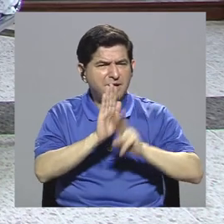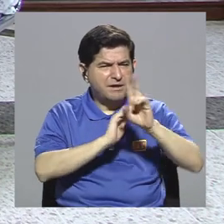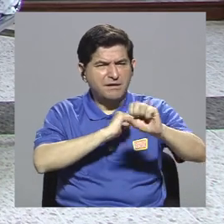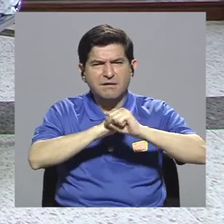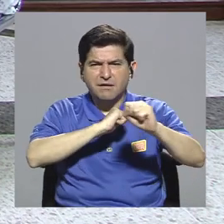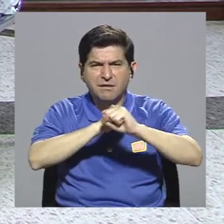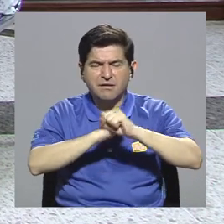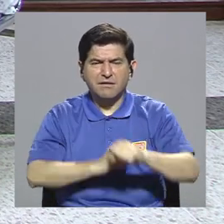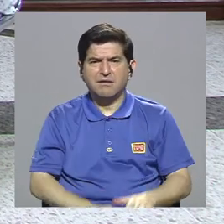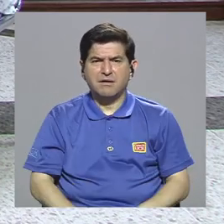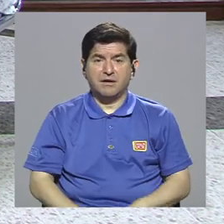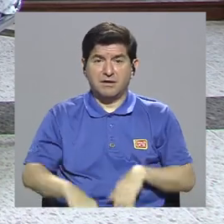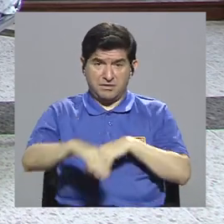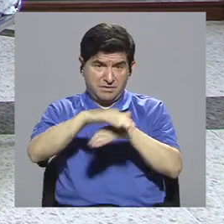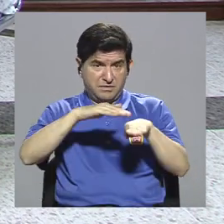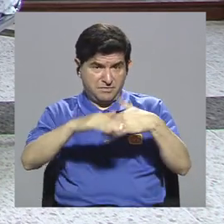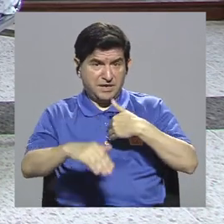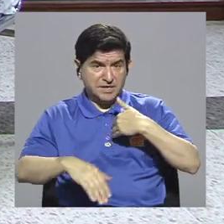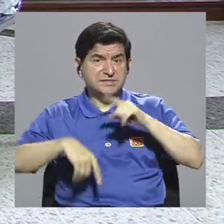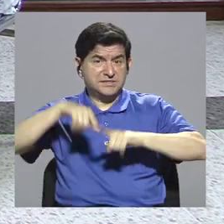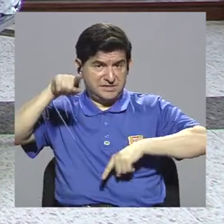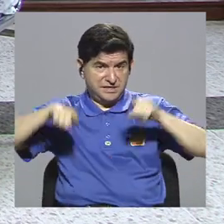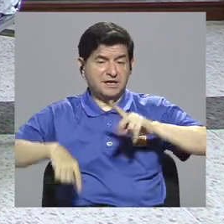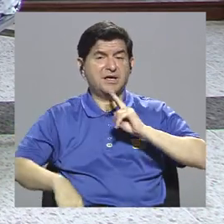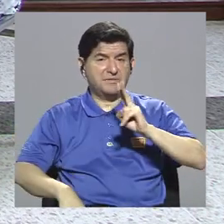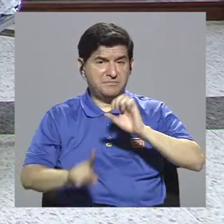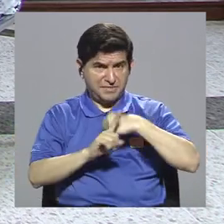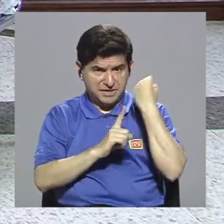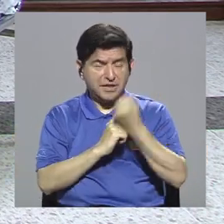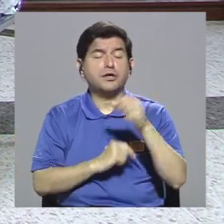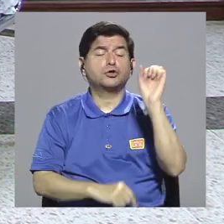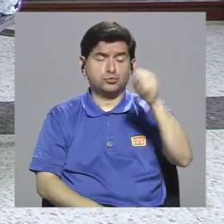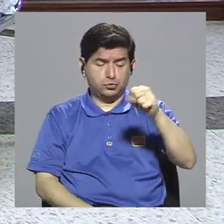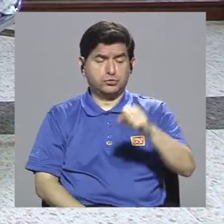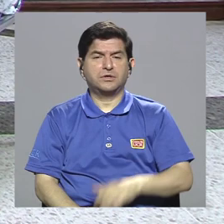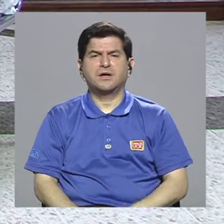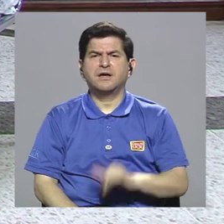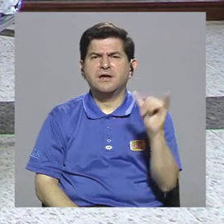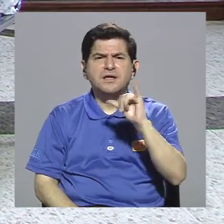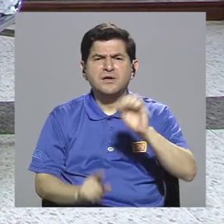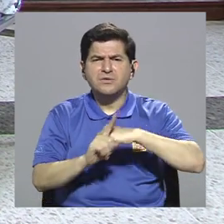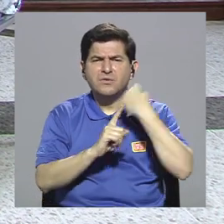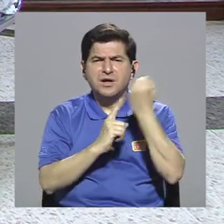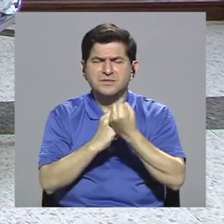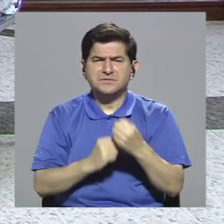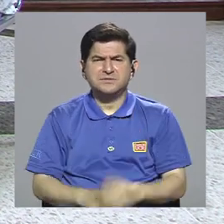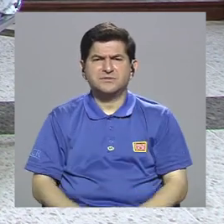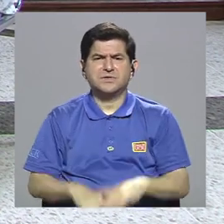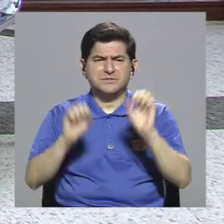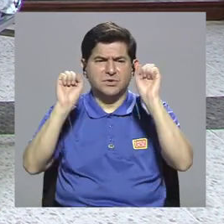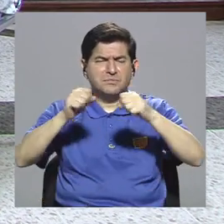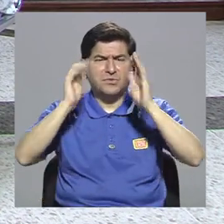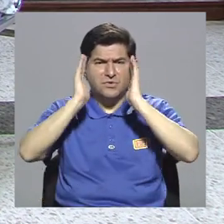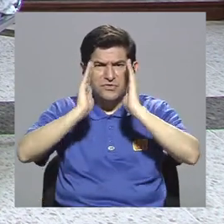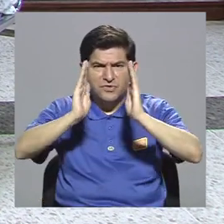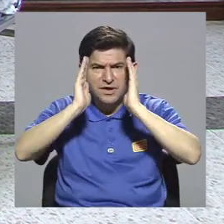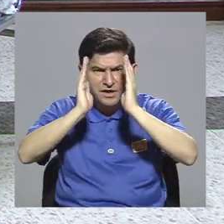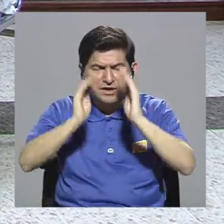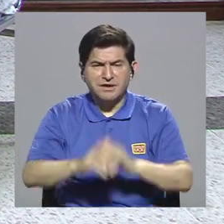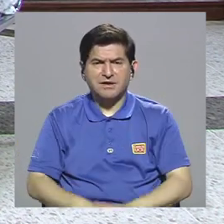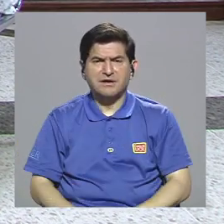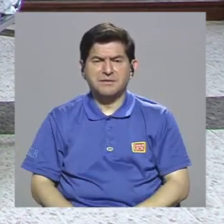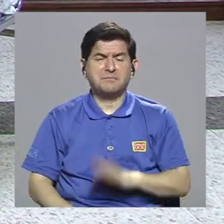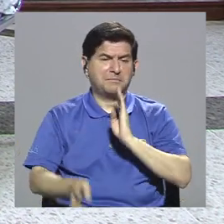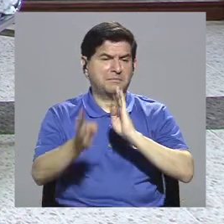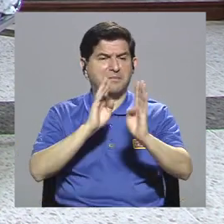basado en situaciones reales, por decirlo así, y también en situaciones reales de cómo poder abordar o cómo poder hablar